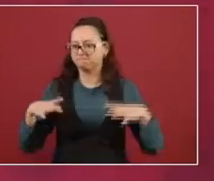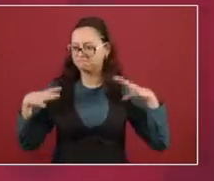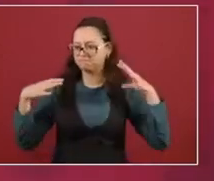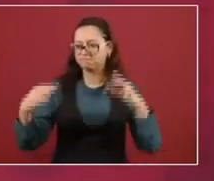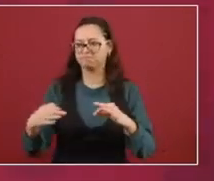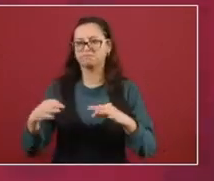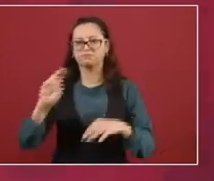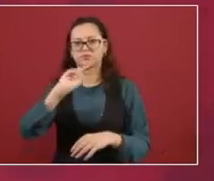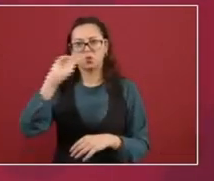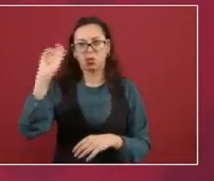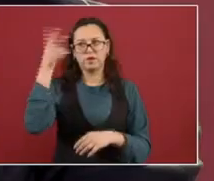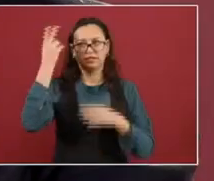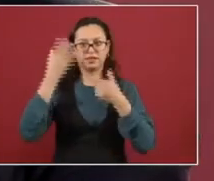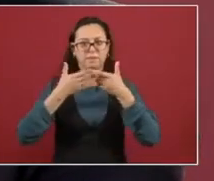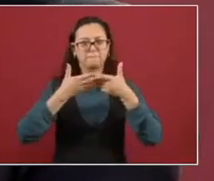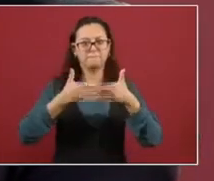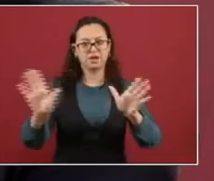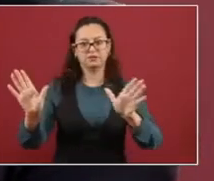públicas.